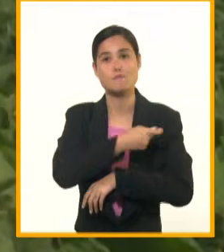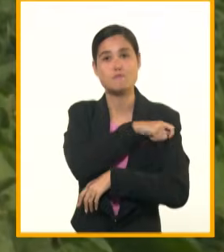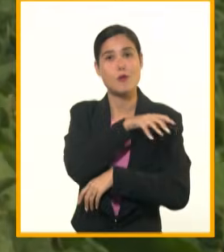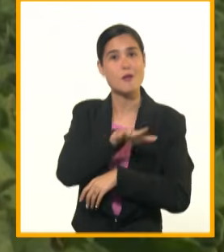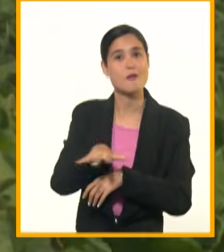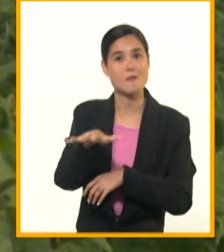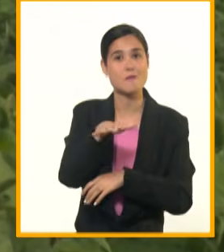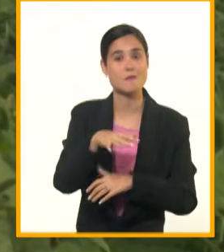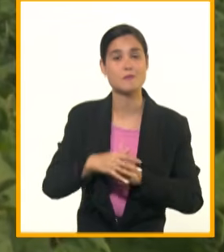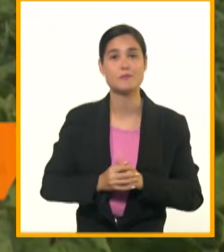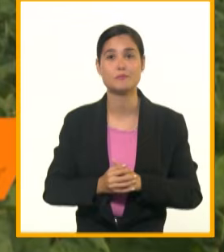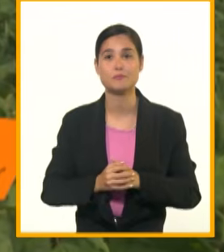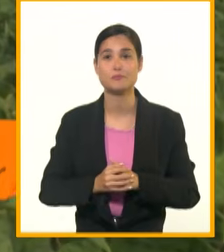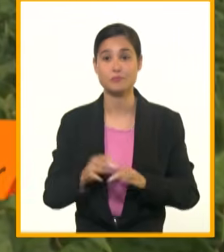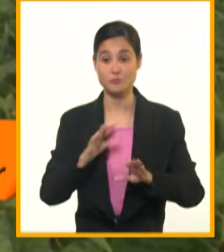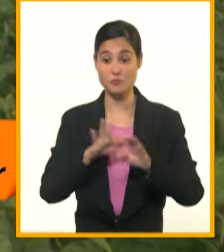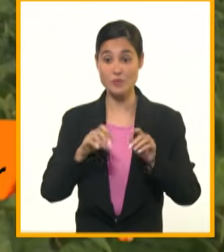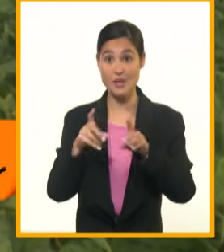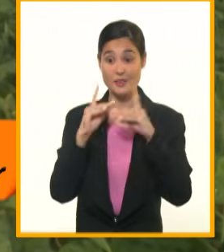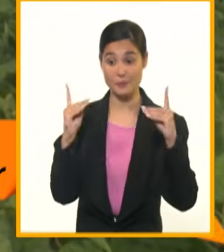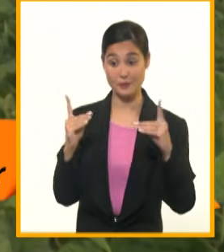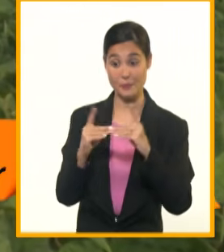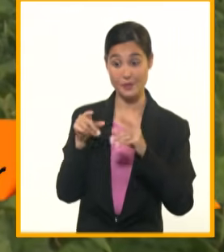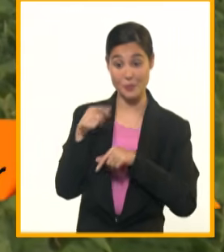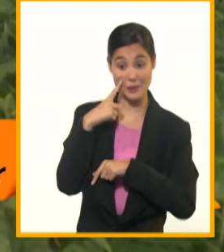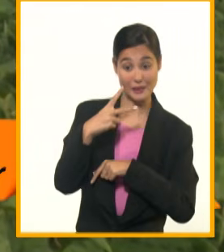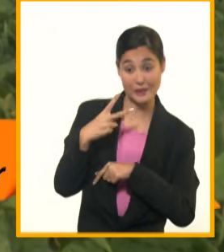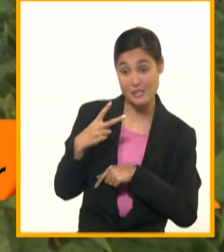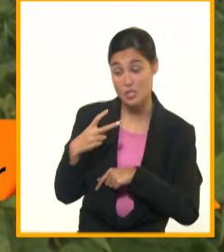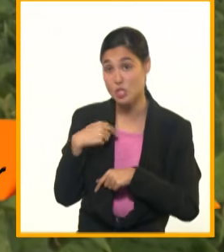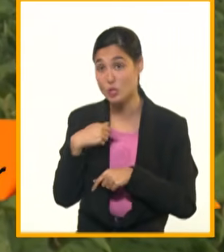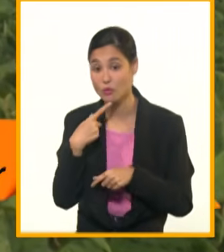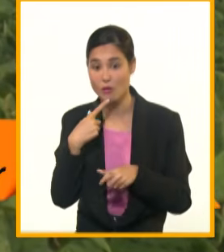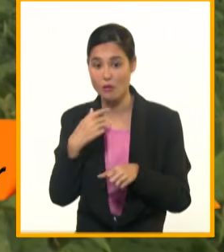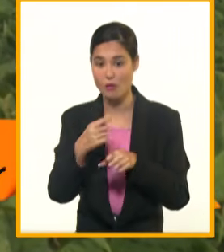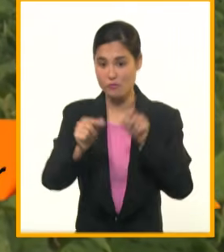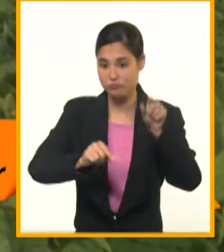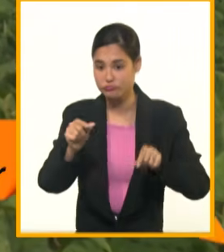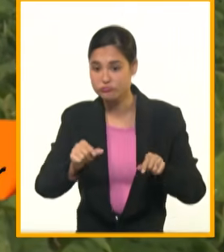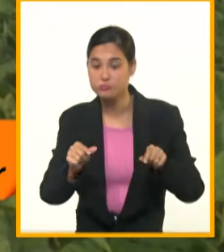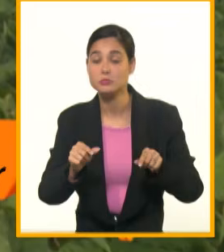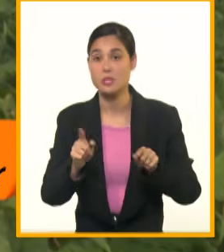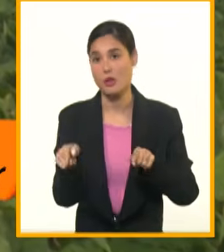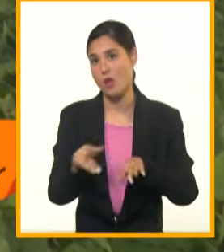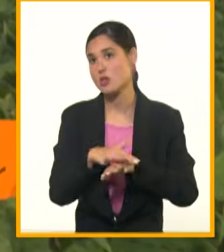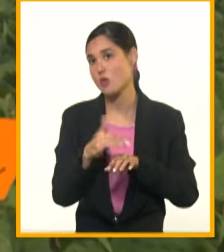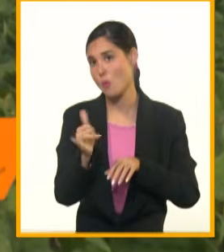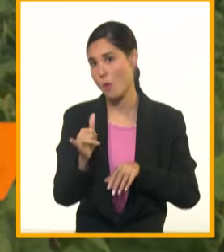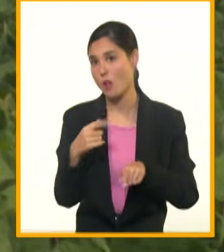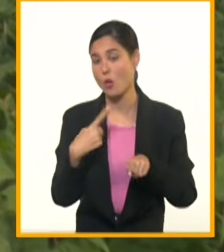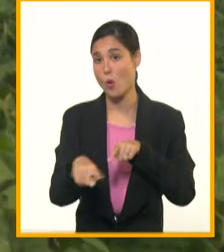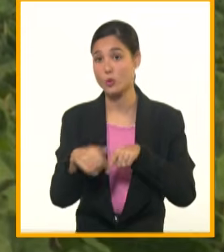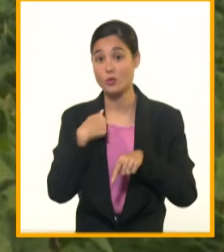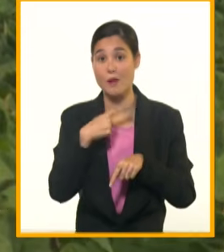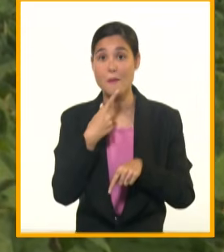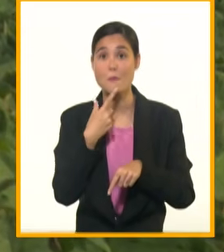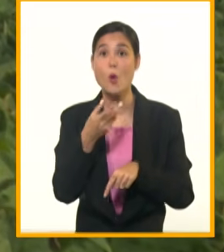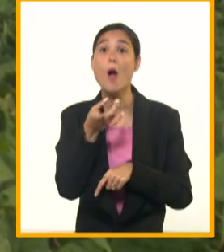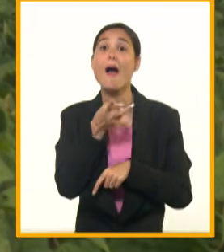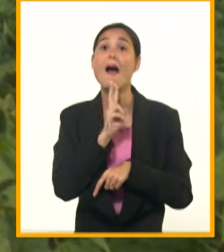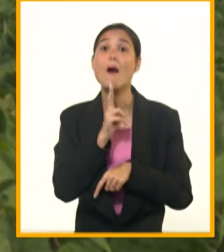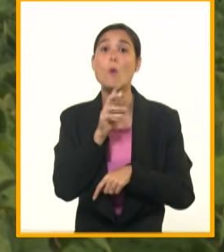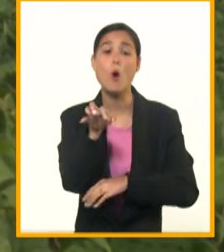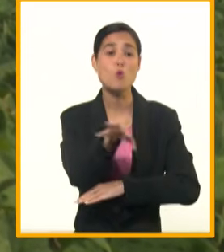el Departamento de Atención a Productores, donde hay 15 máquinas de riego, que estos usufructuarios están vinculados a la empresa, donde aquí